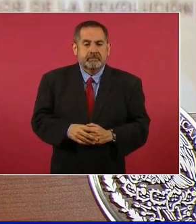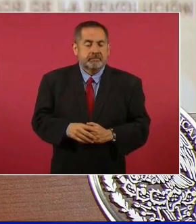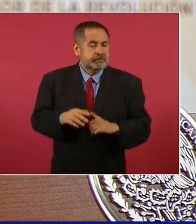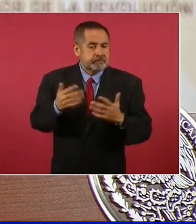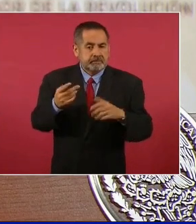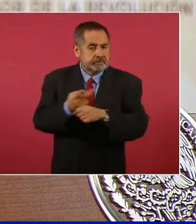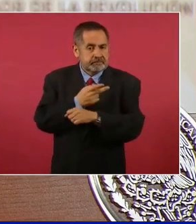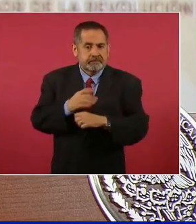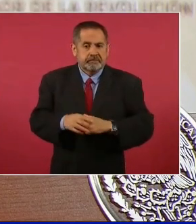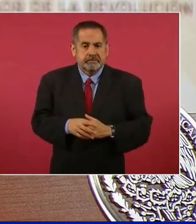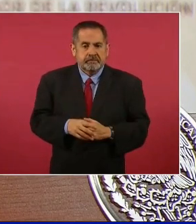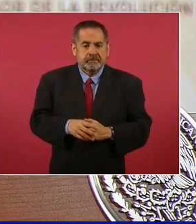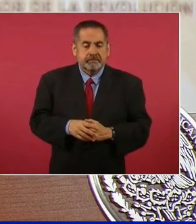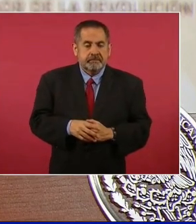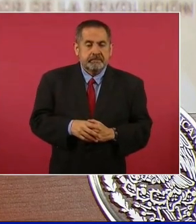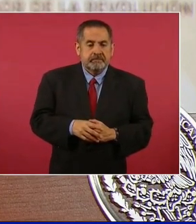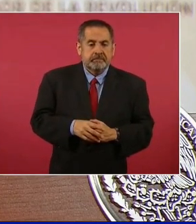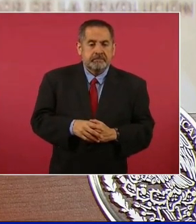Entonces,